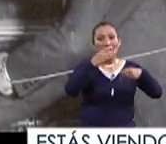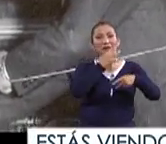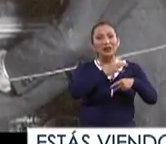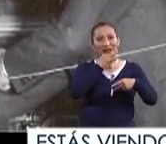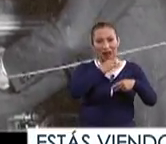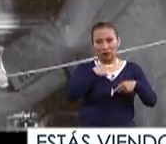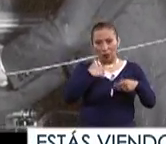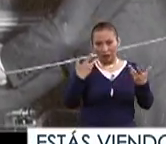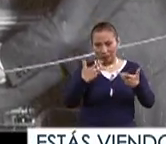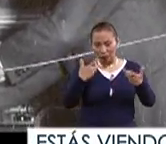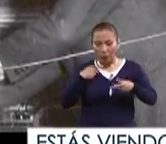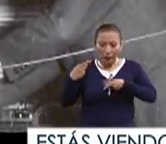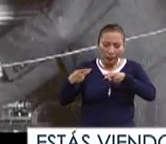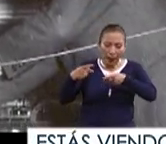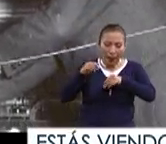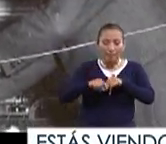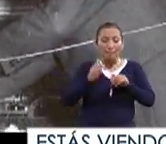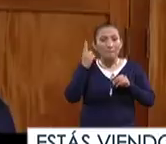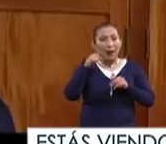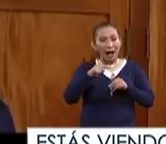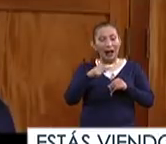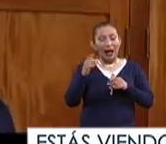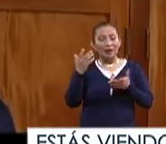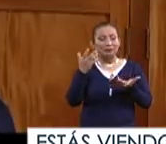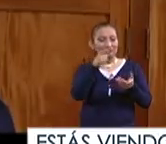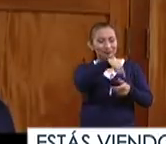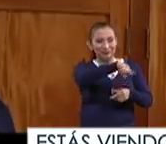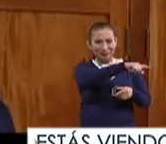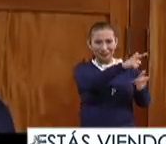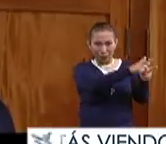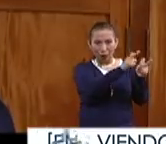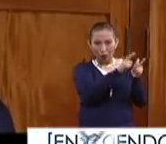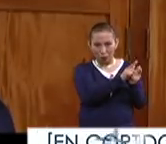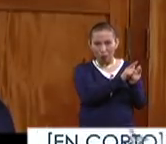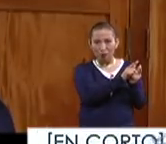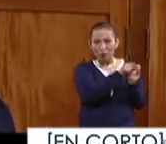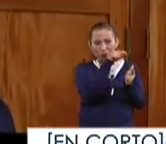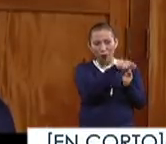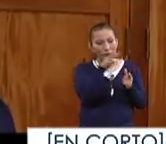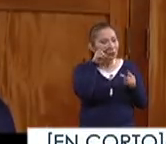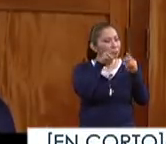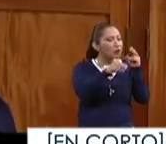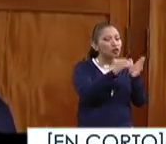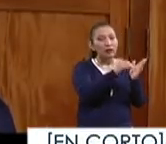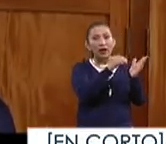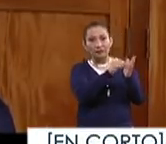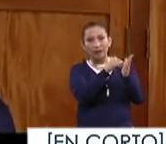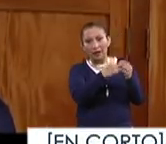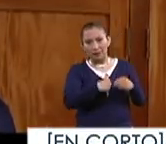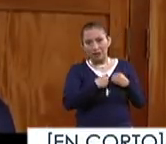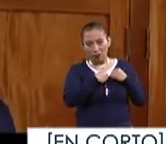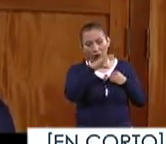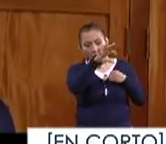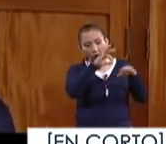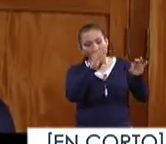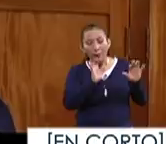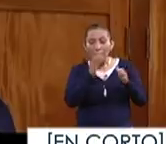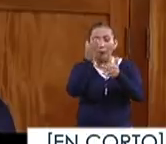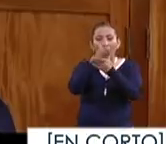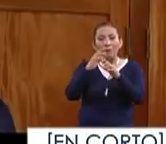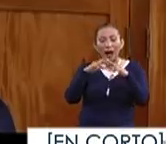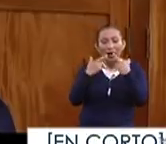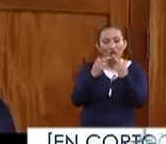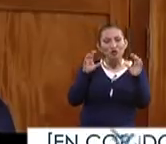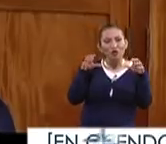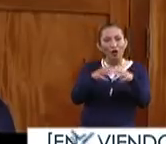estoy organizando un festejo de los que hemos detectado que todavía seguimos vivos para